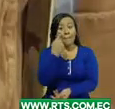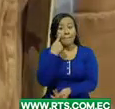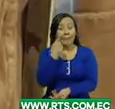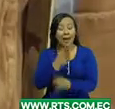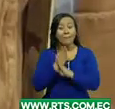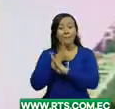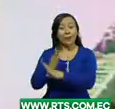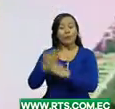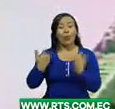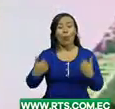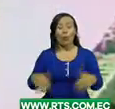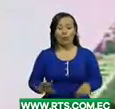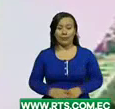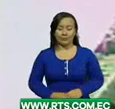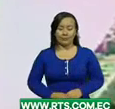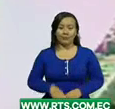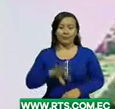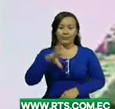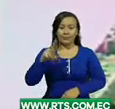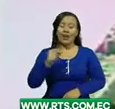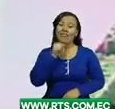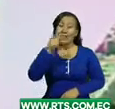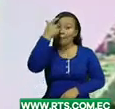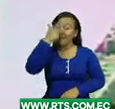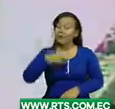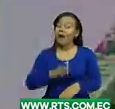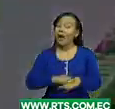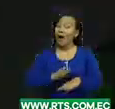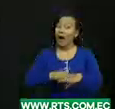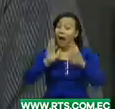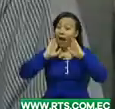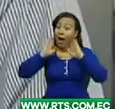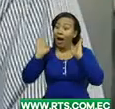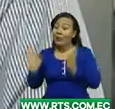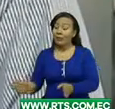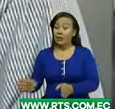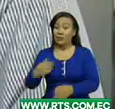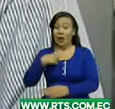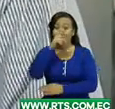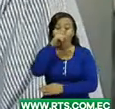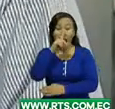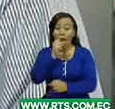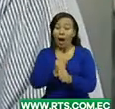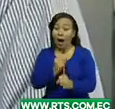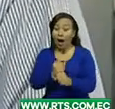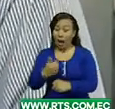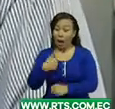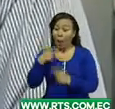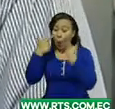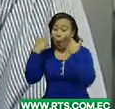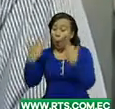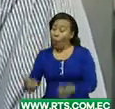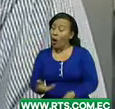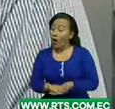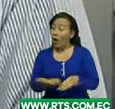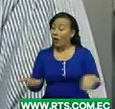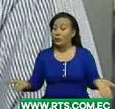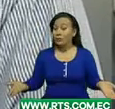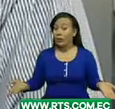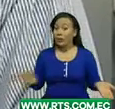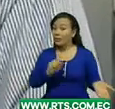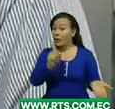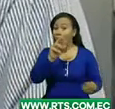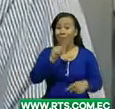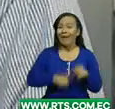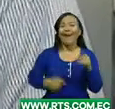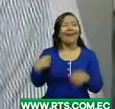de prevención. El hurto se produjo por un descuido o un llamado para que todas las personas cuiden sus pertenencias, para que tengan mucho mayor